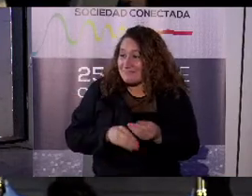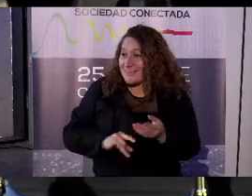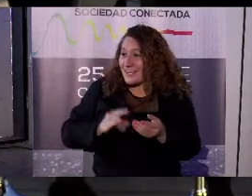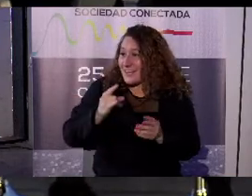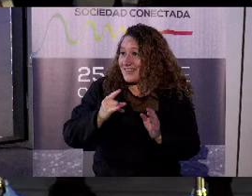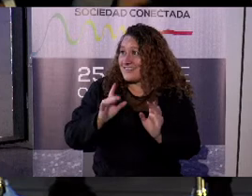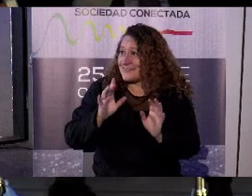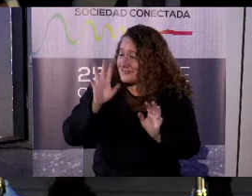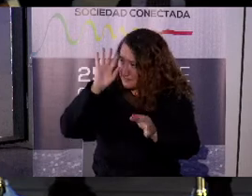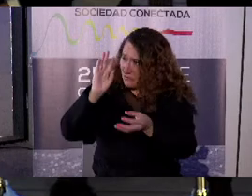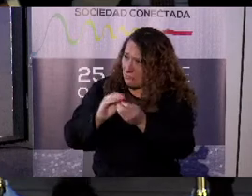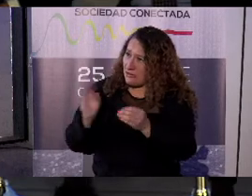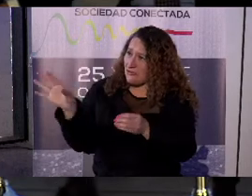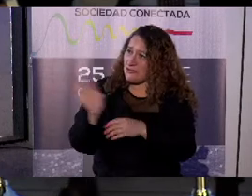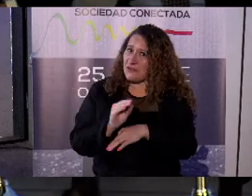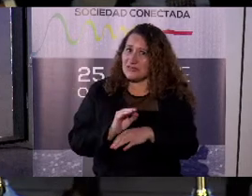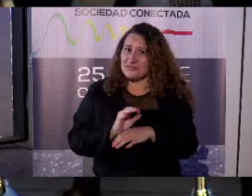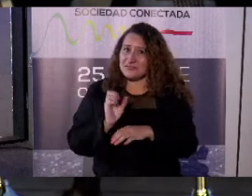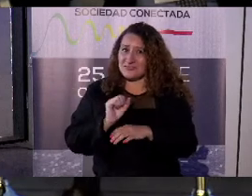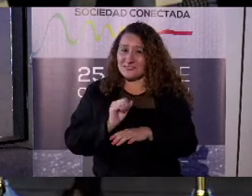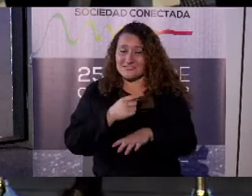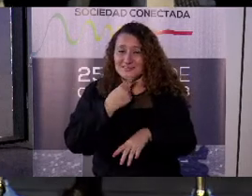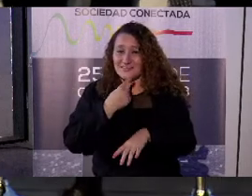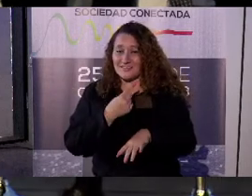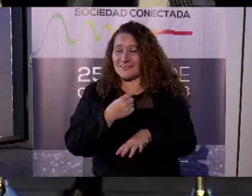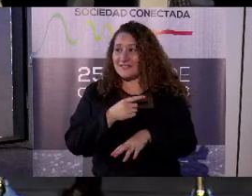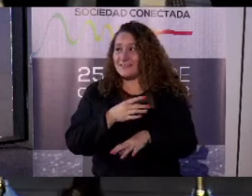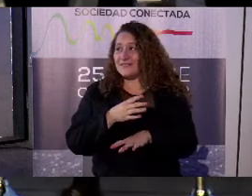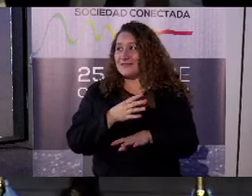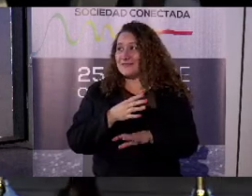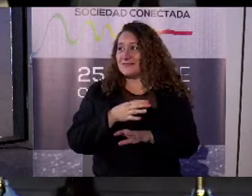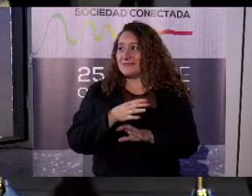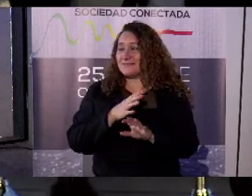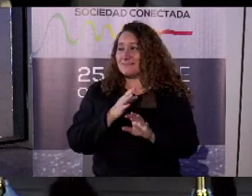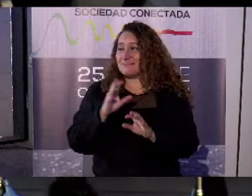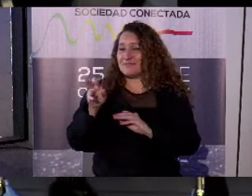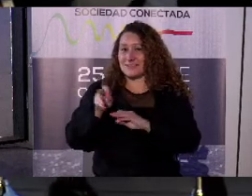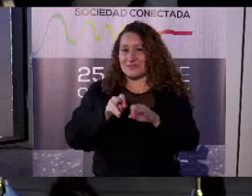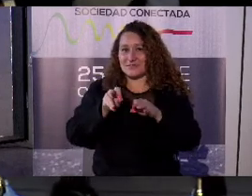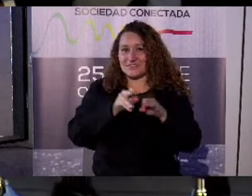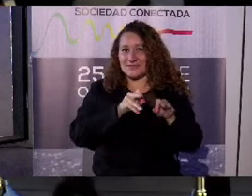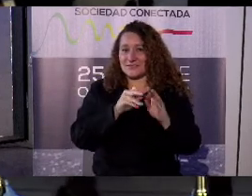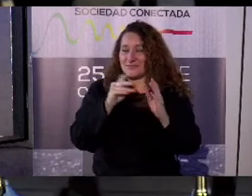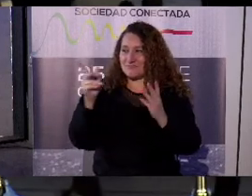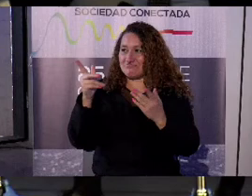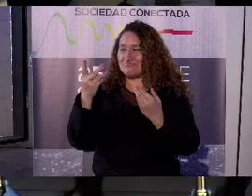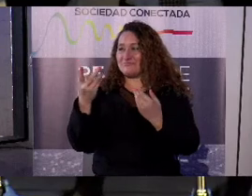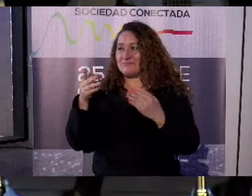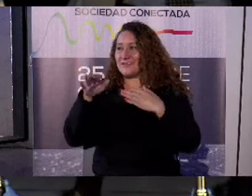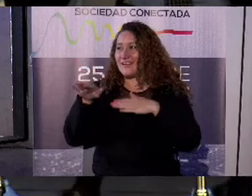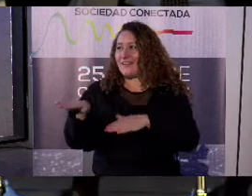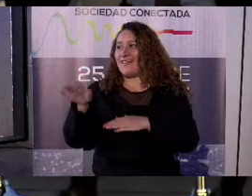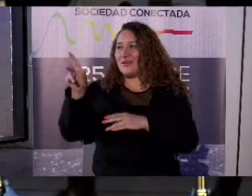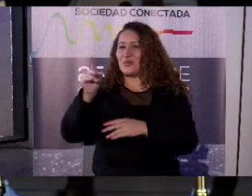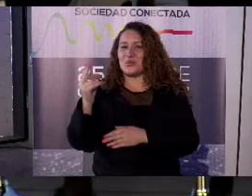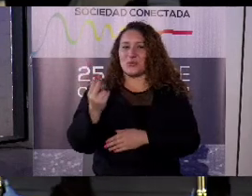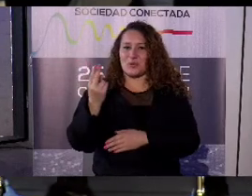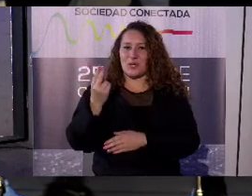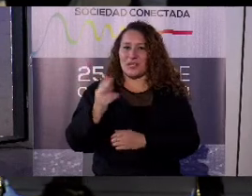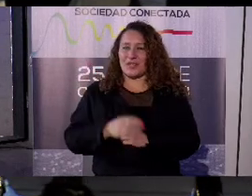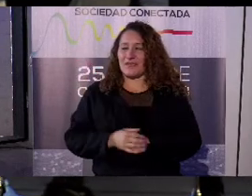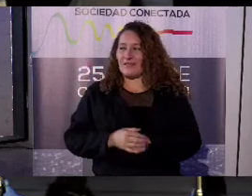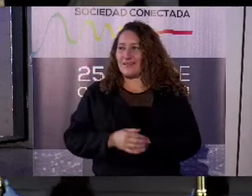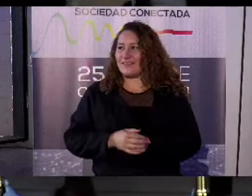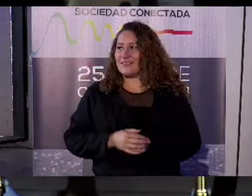me parece que todos estamos de acuerdo con con lo que está eh explicándonos el estimado delegado de de Uruguay tal